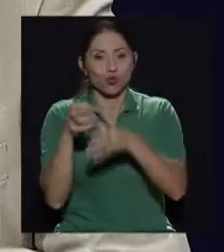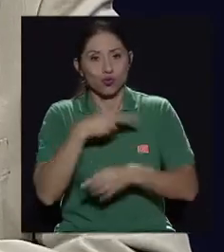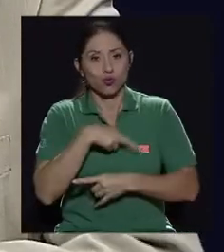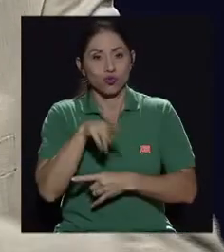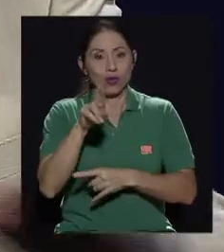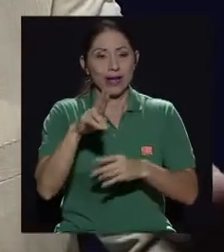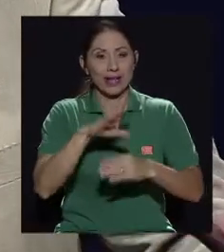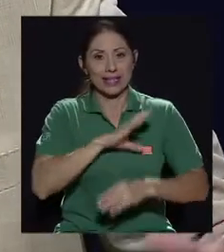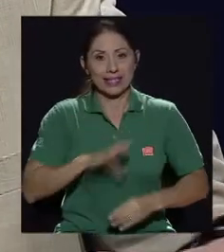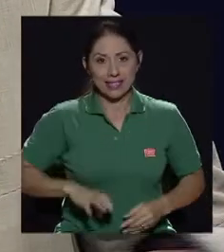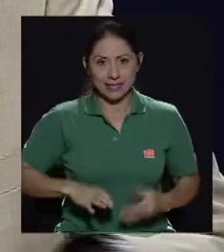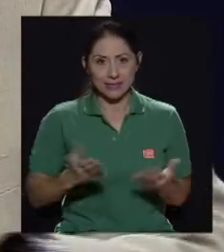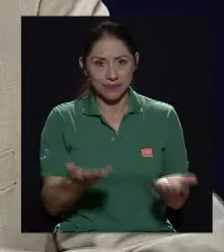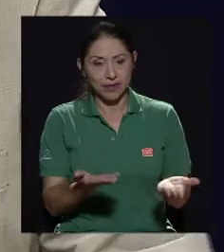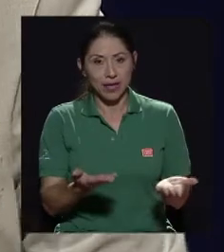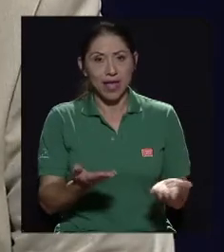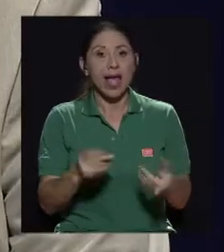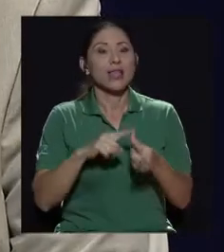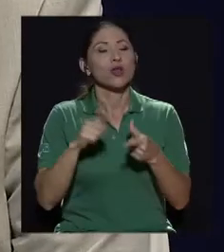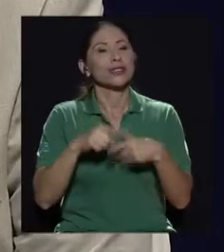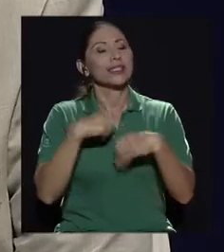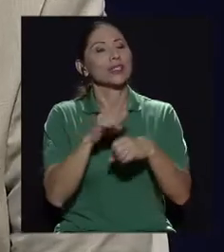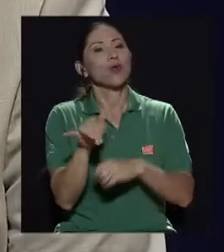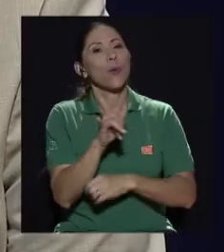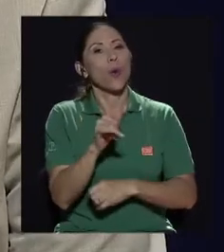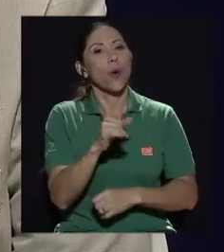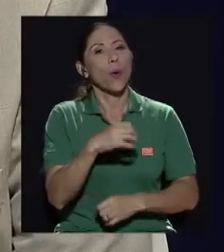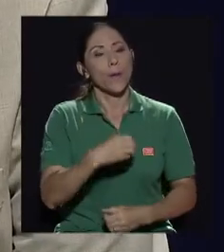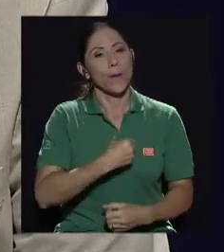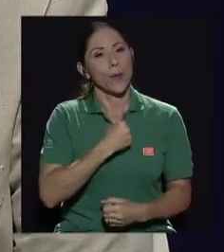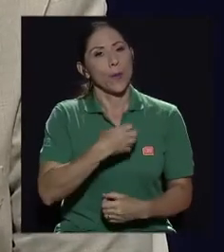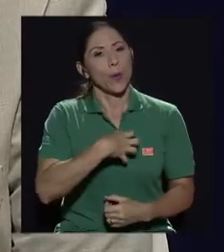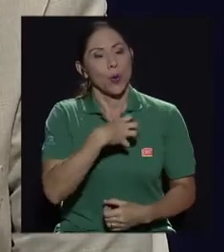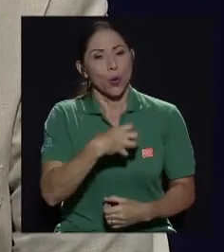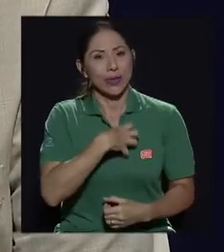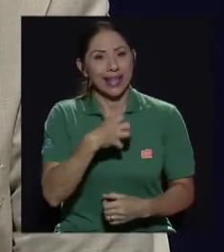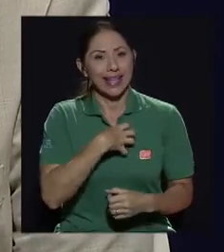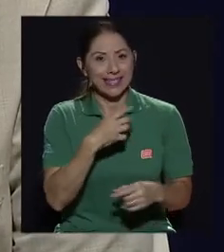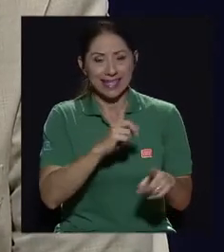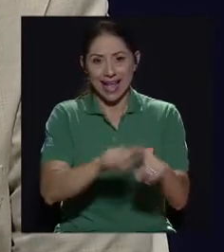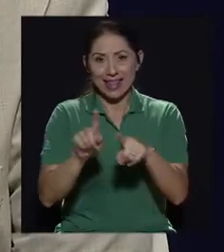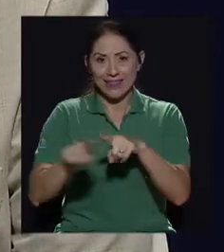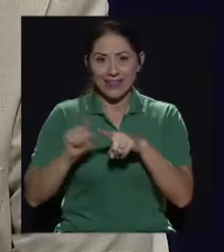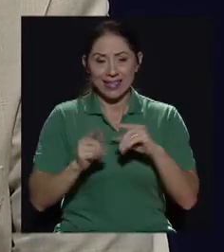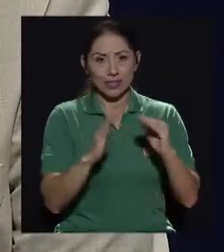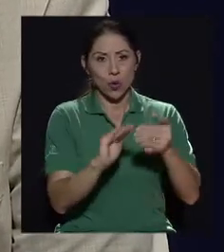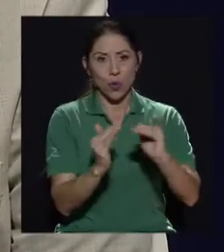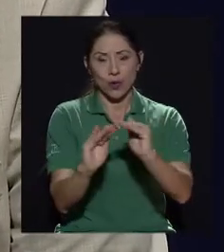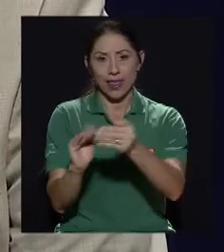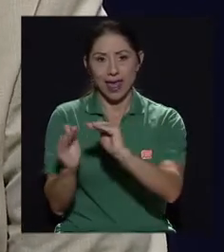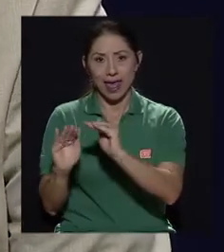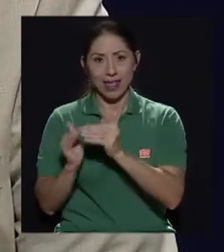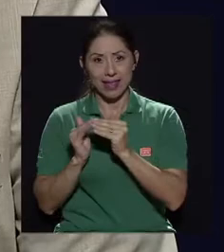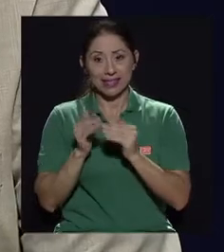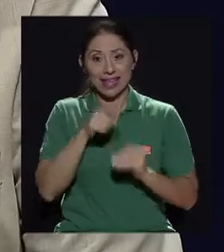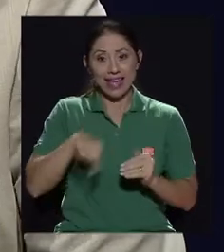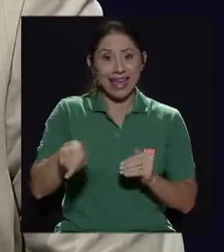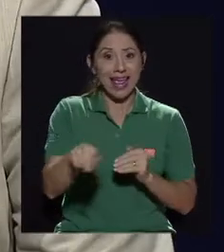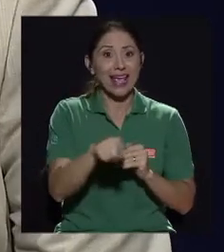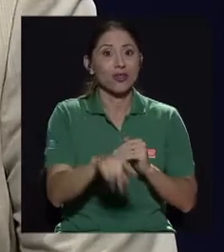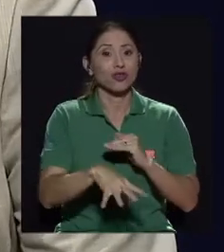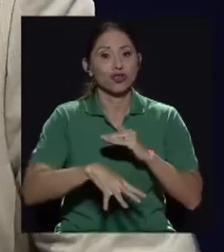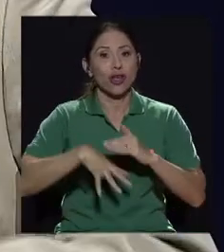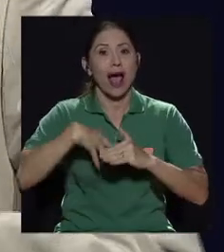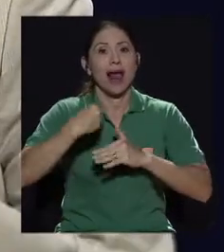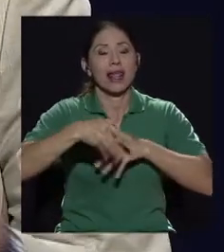y se desarrolló en todo es una suerte de protesta a nivel de las comunidades que salían a